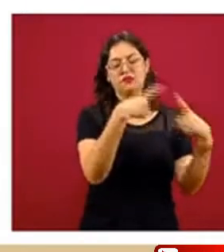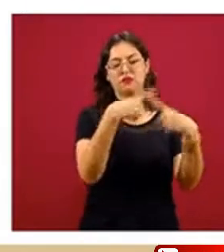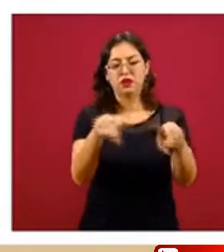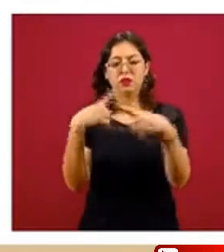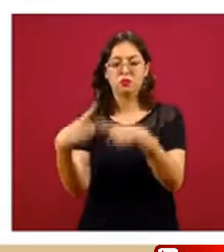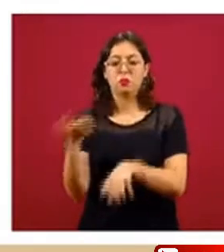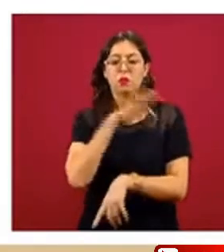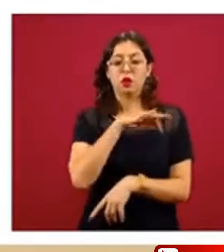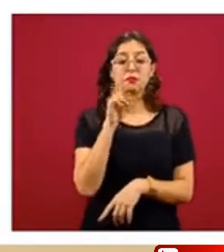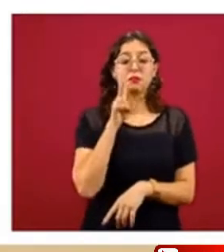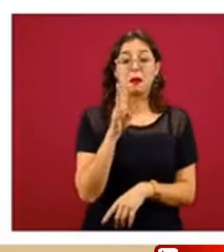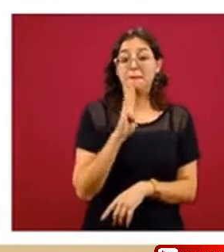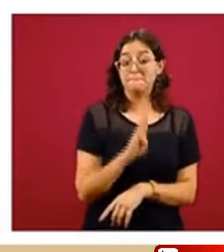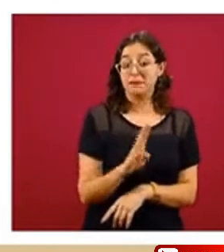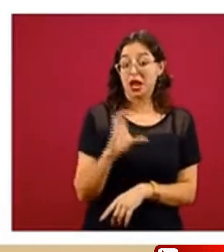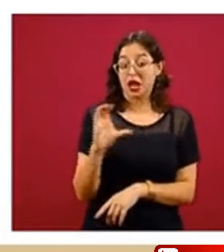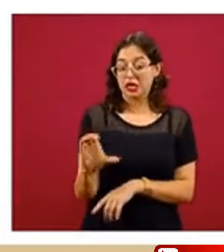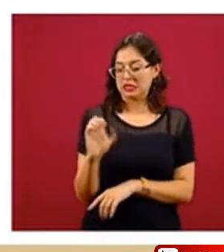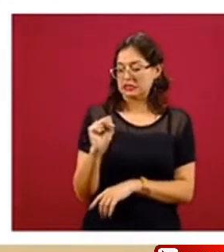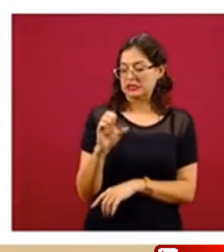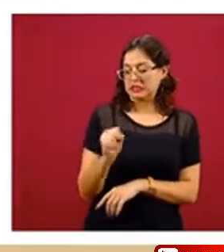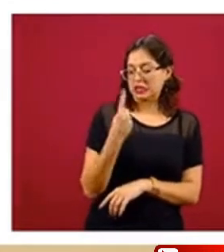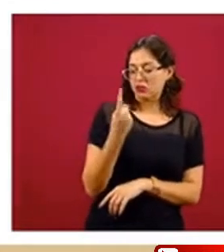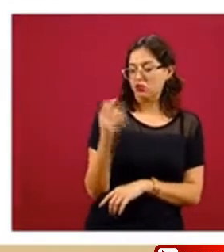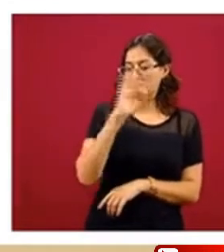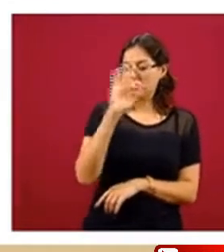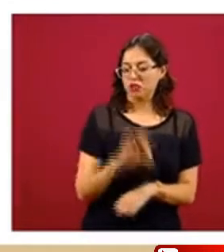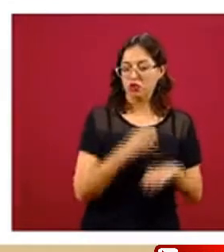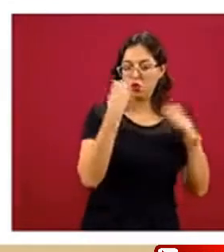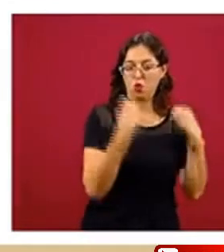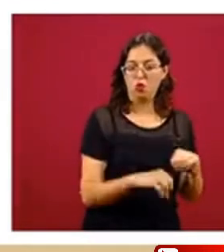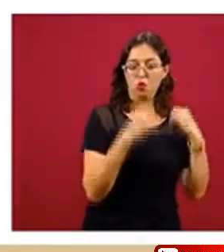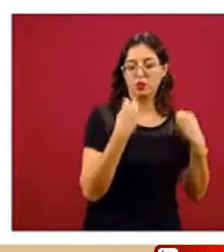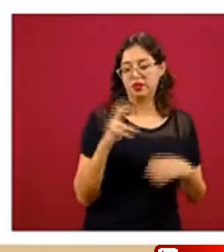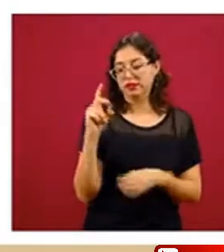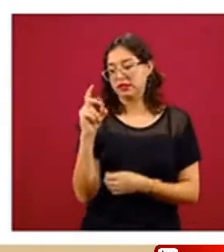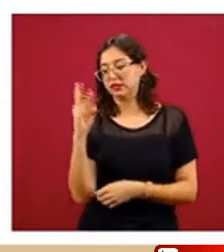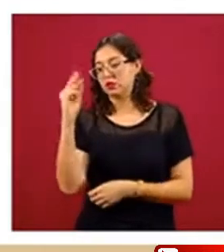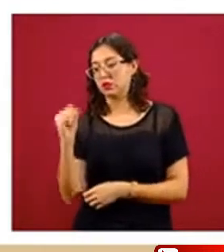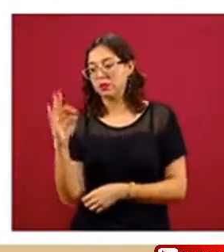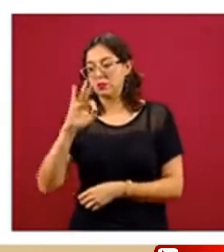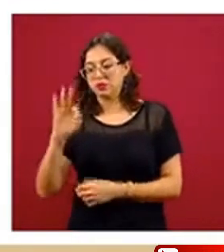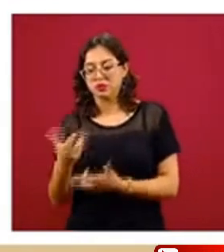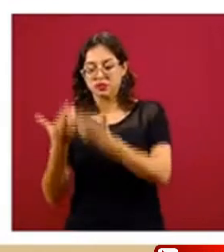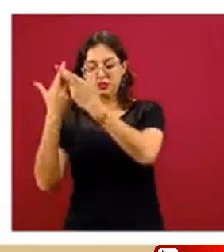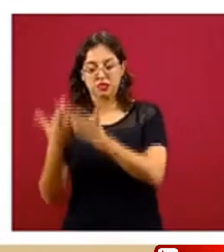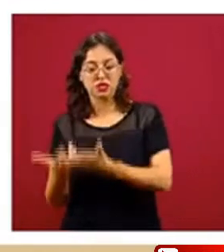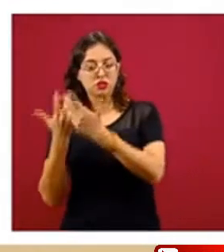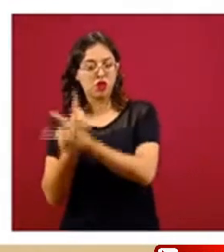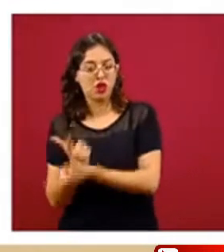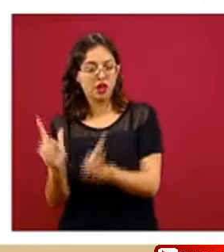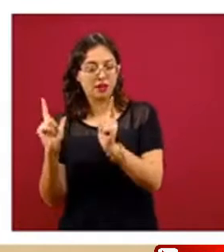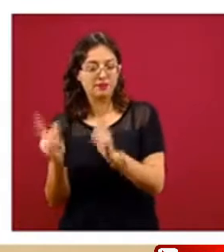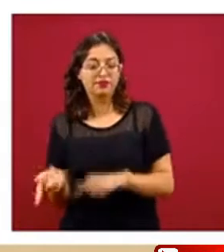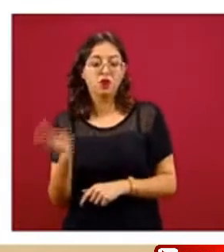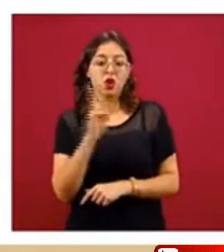Aquí tenemos Baja California con 61% de ocupación, 39% libre, Nuevo León